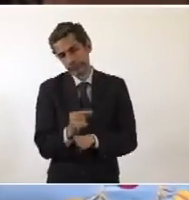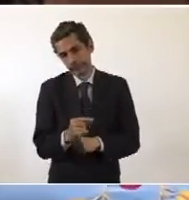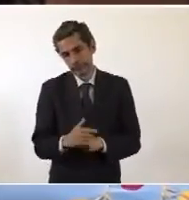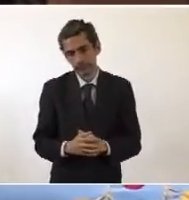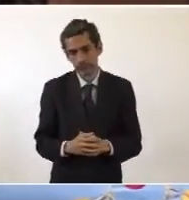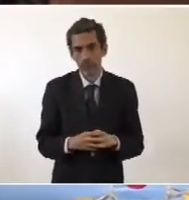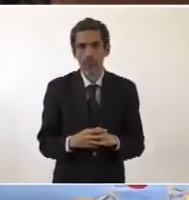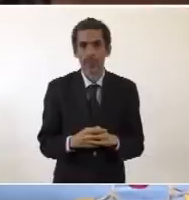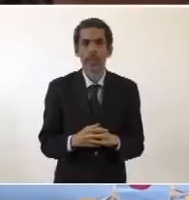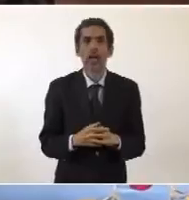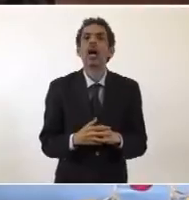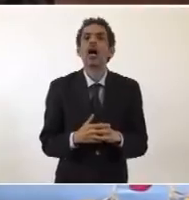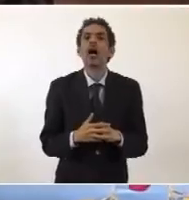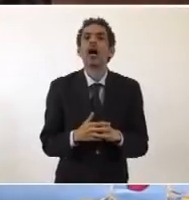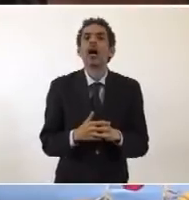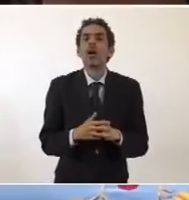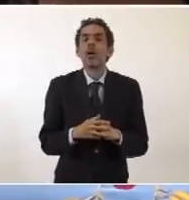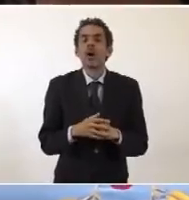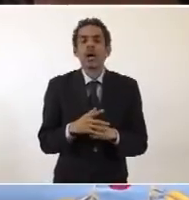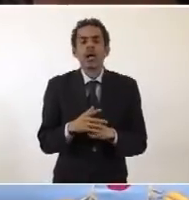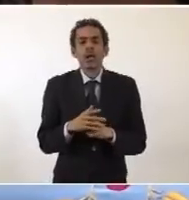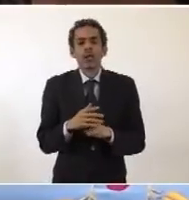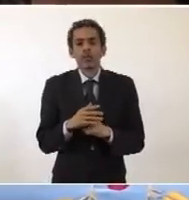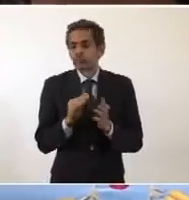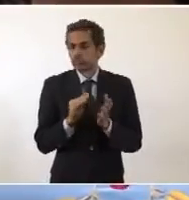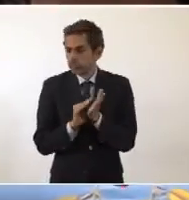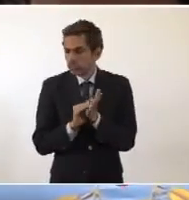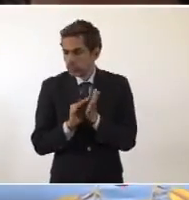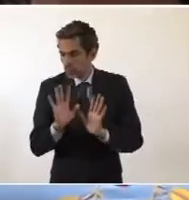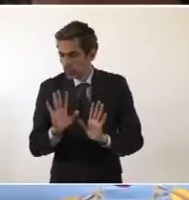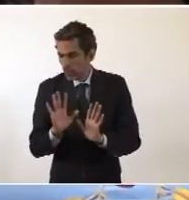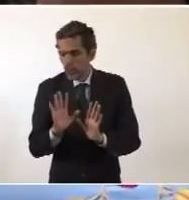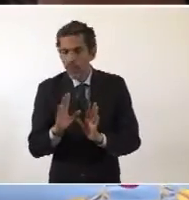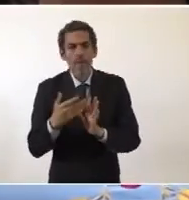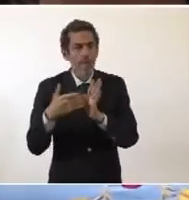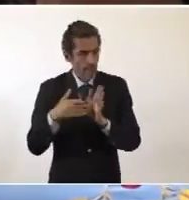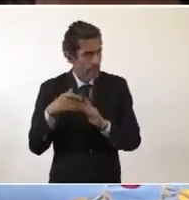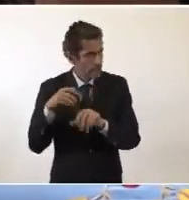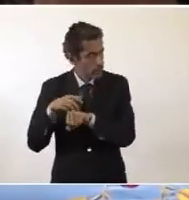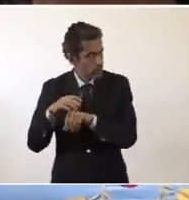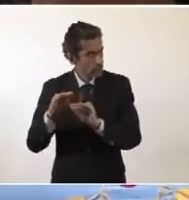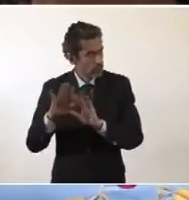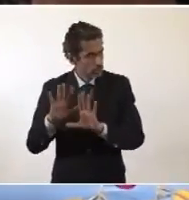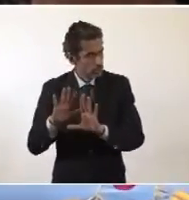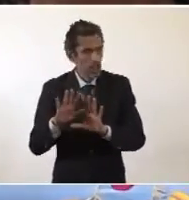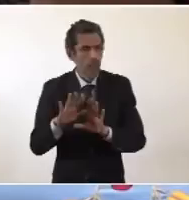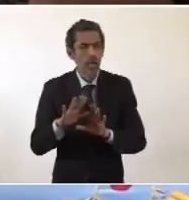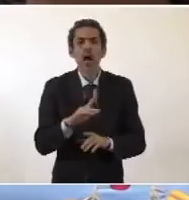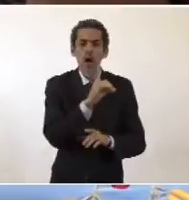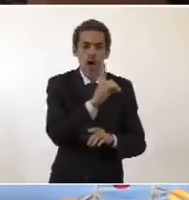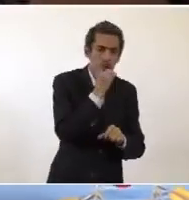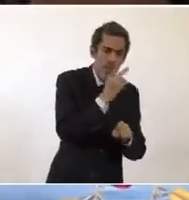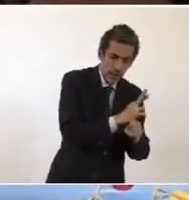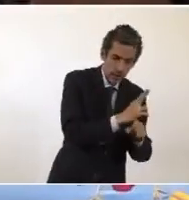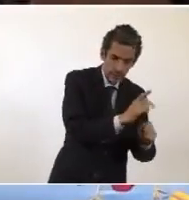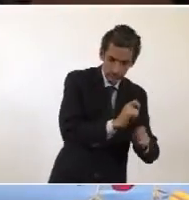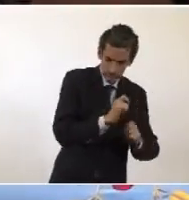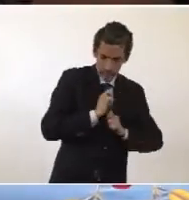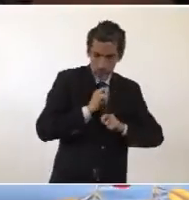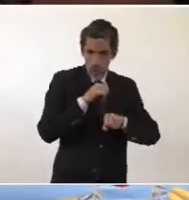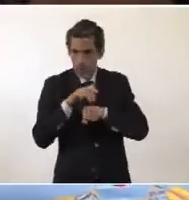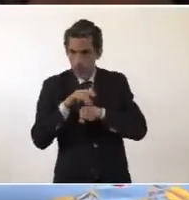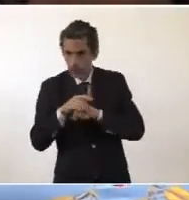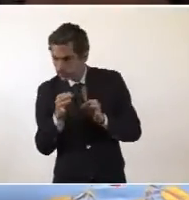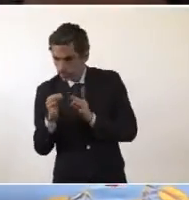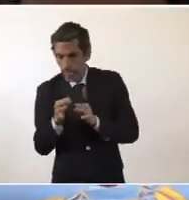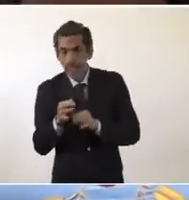dar? Todavía no tenemos esto, ya se los vamos a decir en el momento en que el director de la central de abasto y que